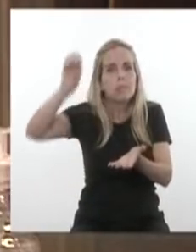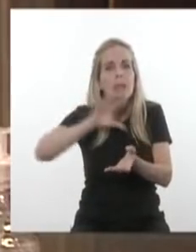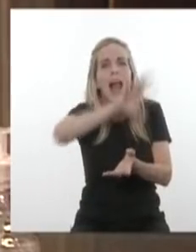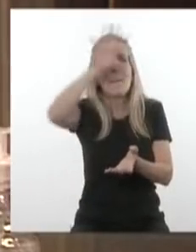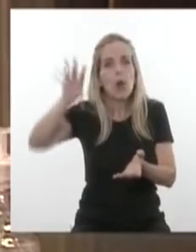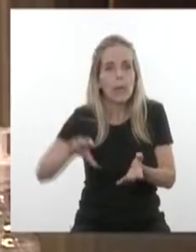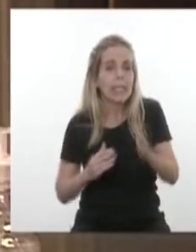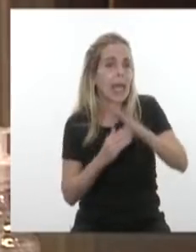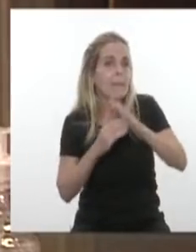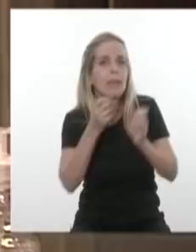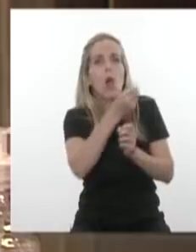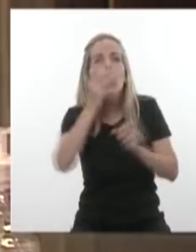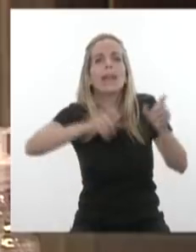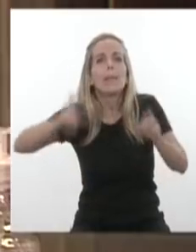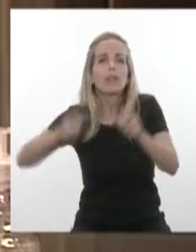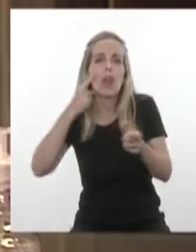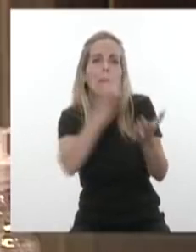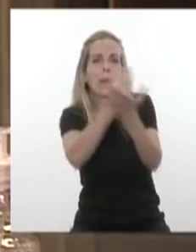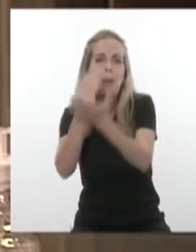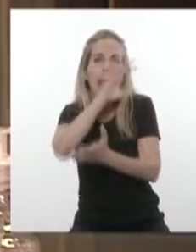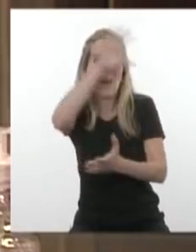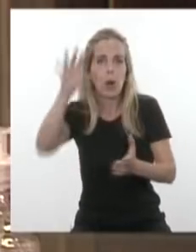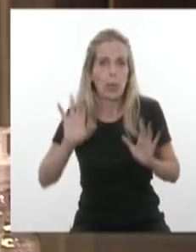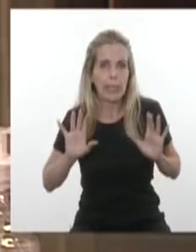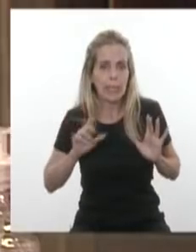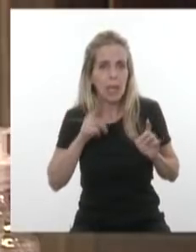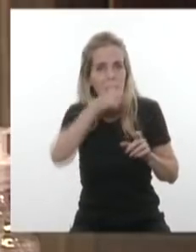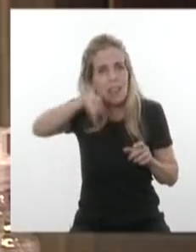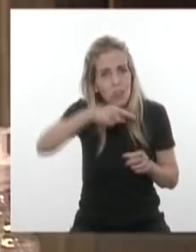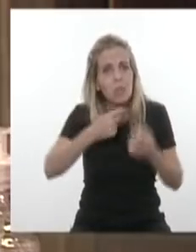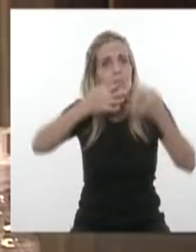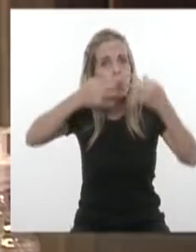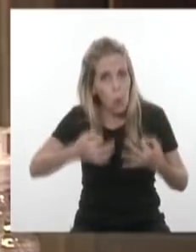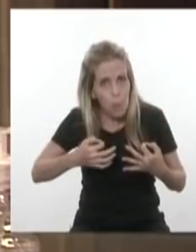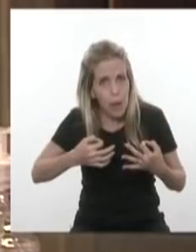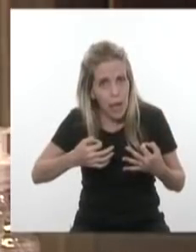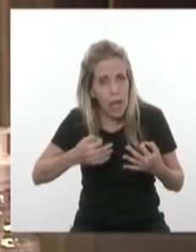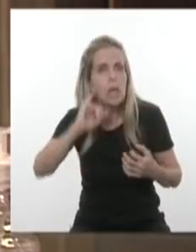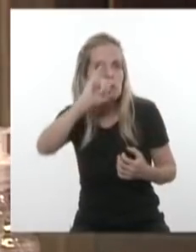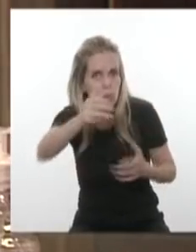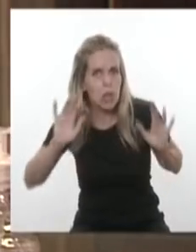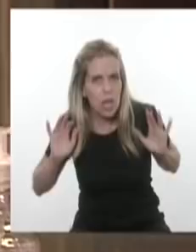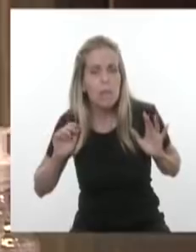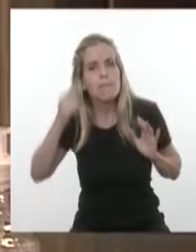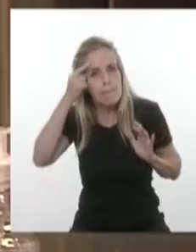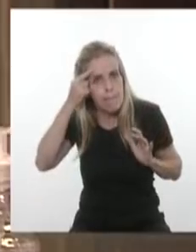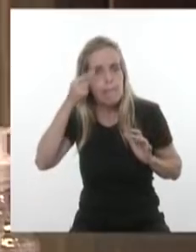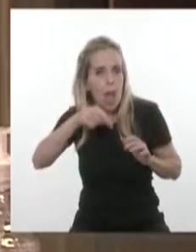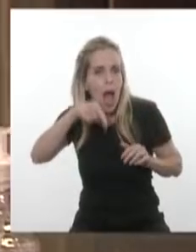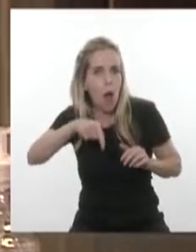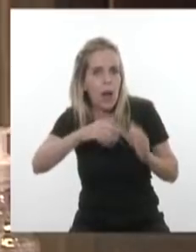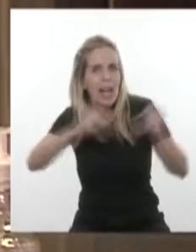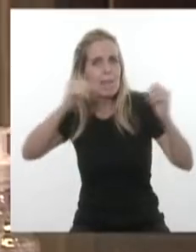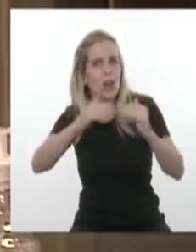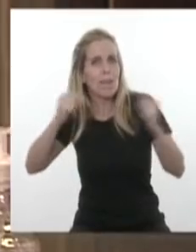habitantes y esto se está cumpliendo bien sí estamos acelerando la cantidad de personas vacunadas por